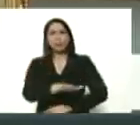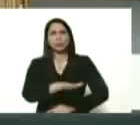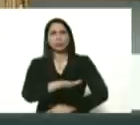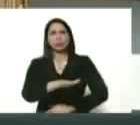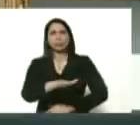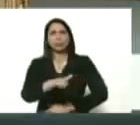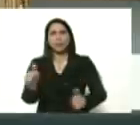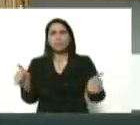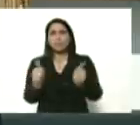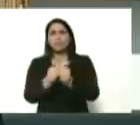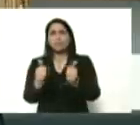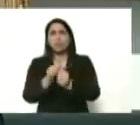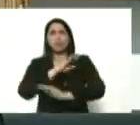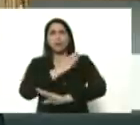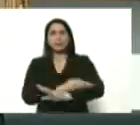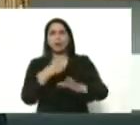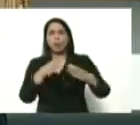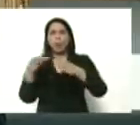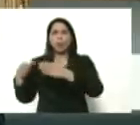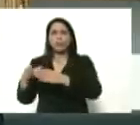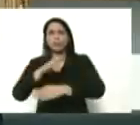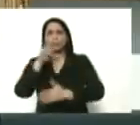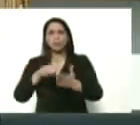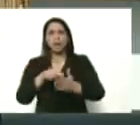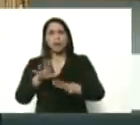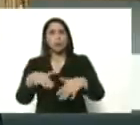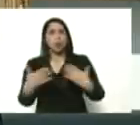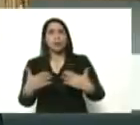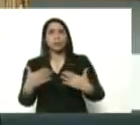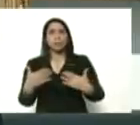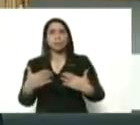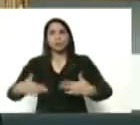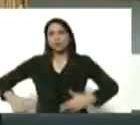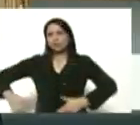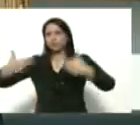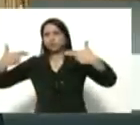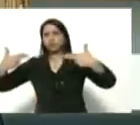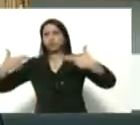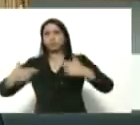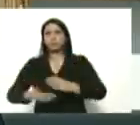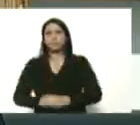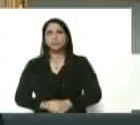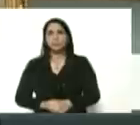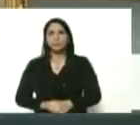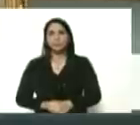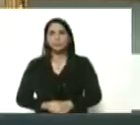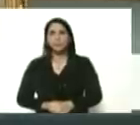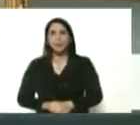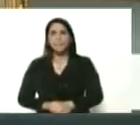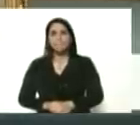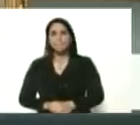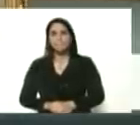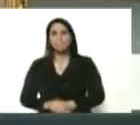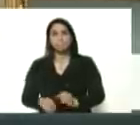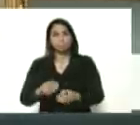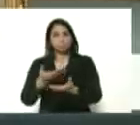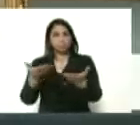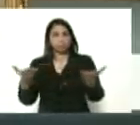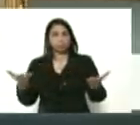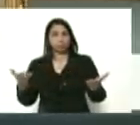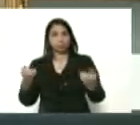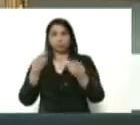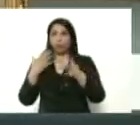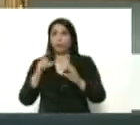las fuerzas del orden nacional cuando hizo armas contra ellas. Así por el estilo, bueno,